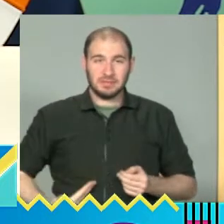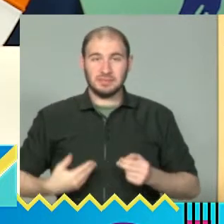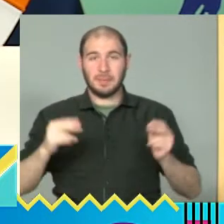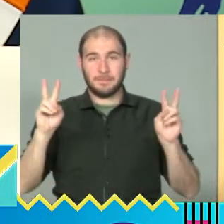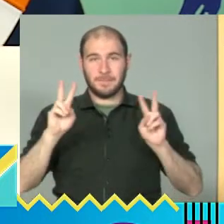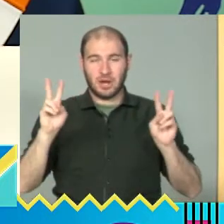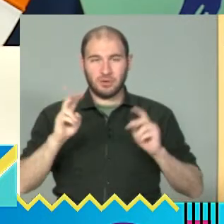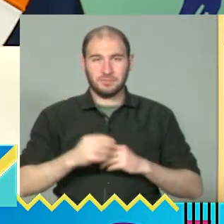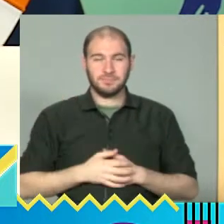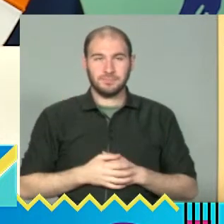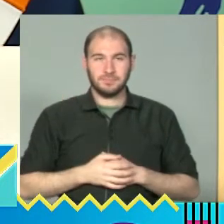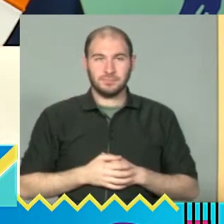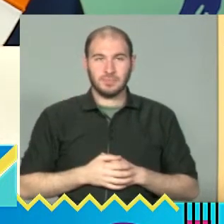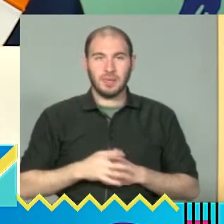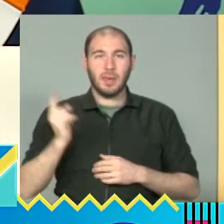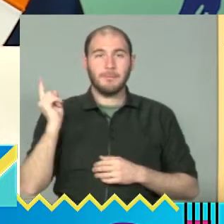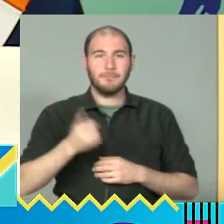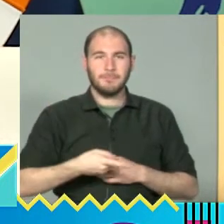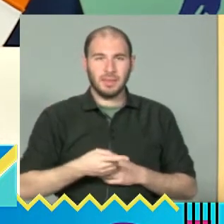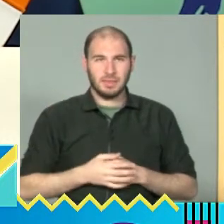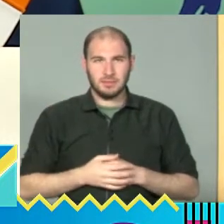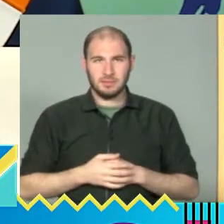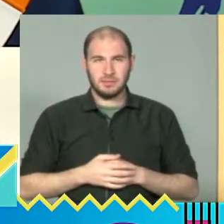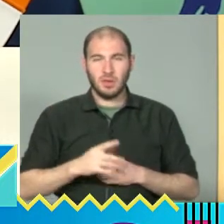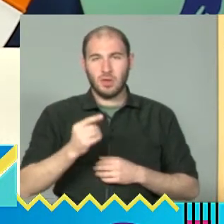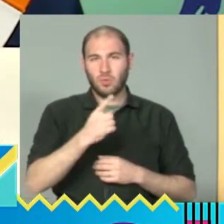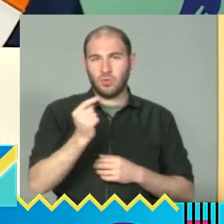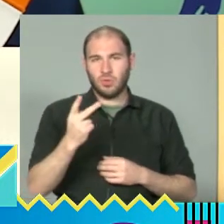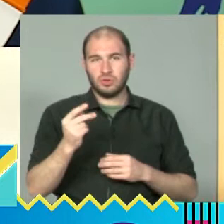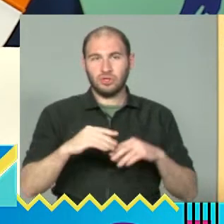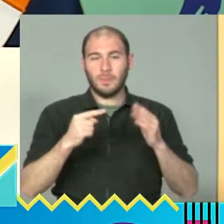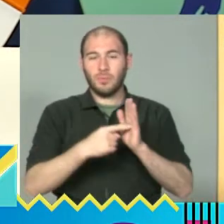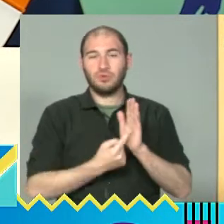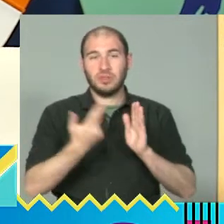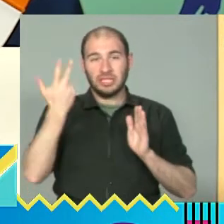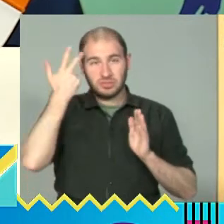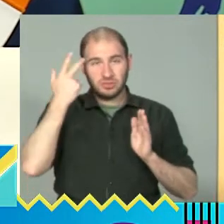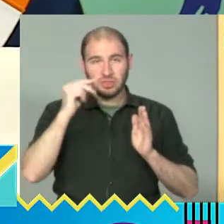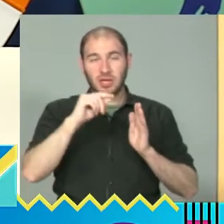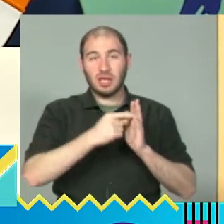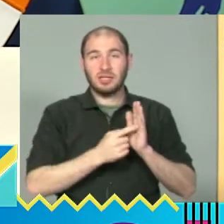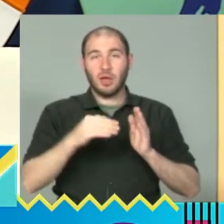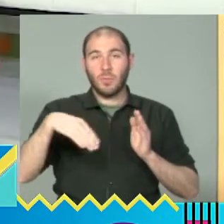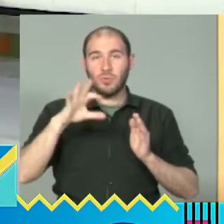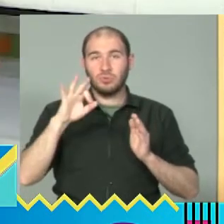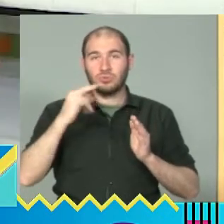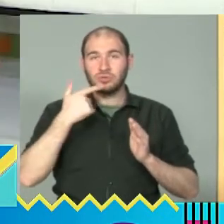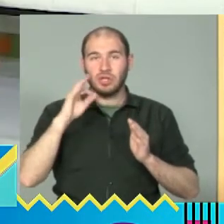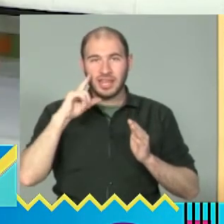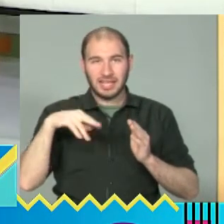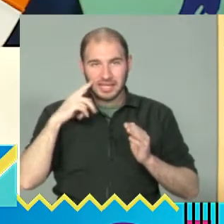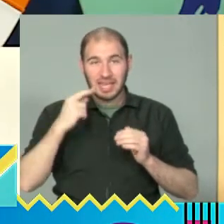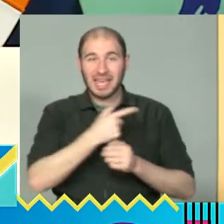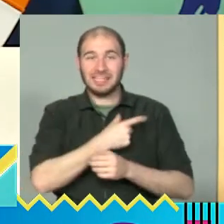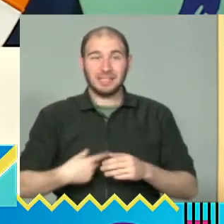Perón, lo que establecían uno o dos de los 18 puntos de la Carta del Laboro de Mussolini, que es que el